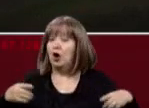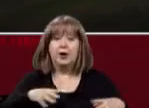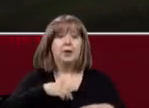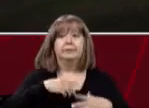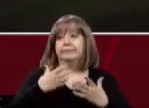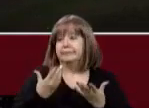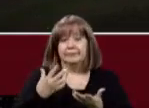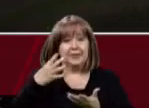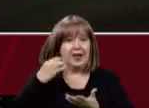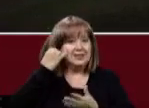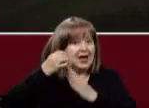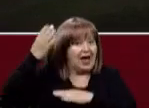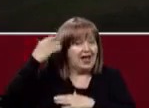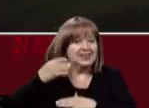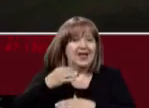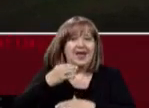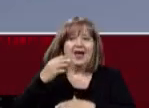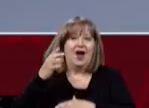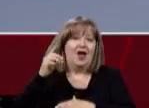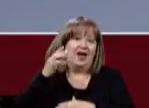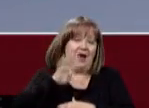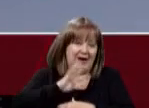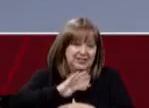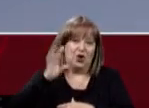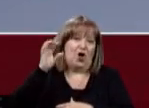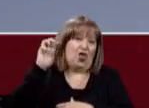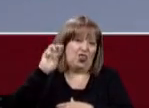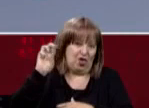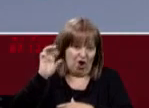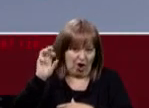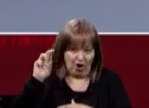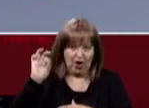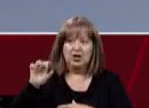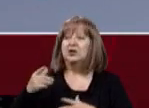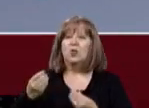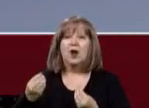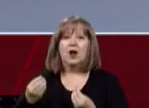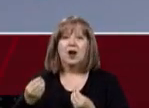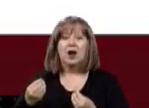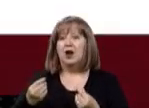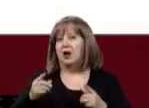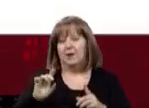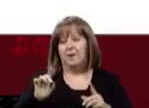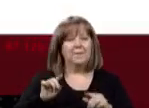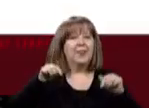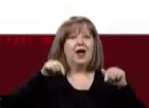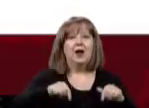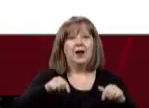original. Recordemos que en un momento fue dorado también, ahora, ¿cómo va a ser? Sí, va a ser del color original, que es el